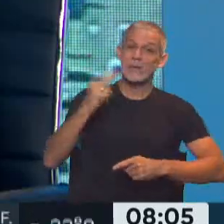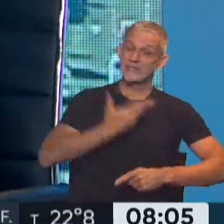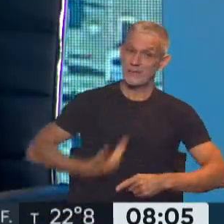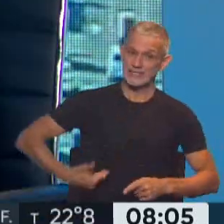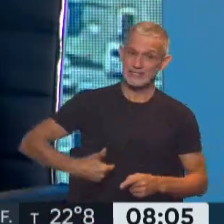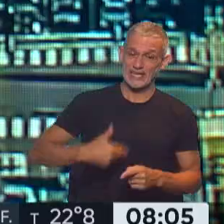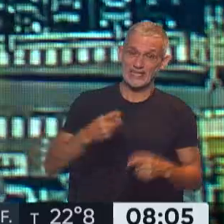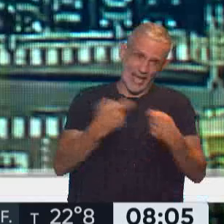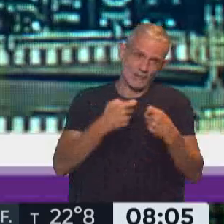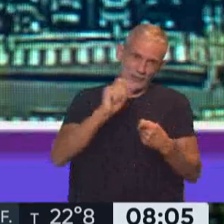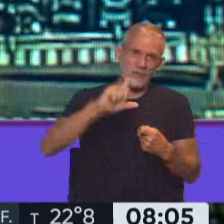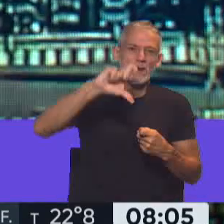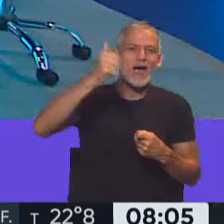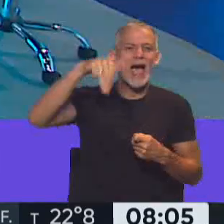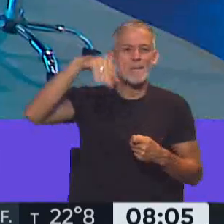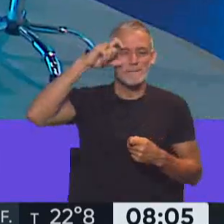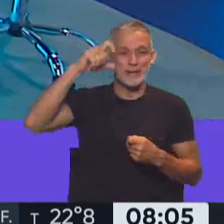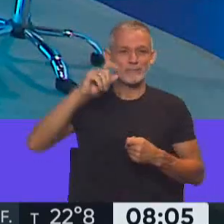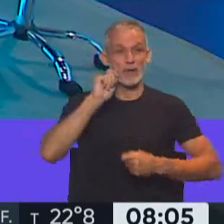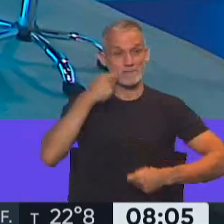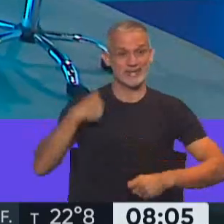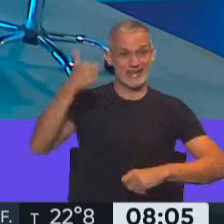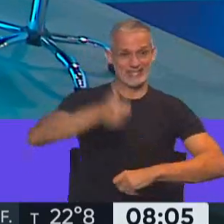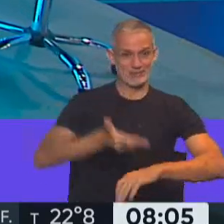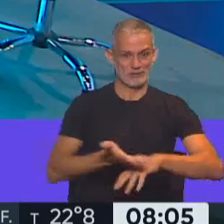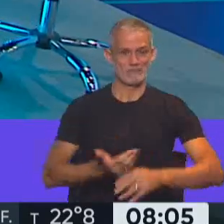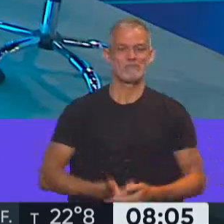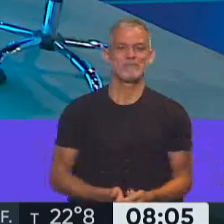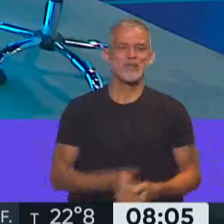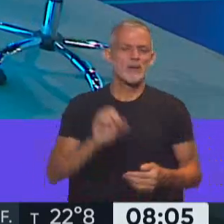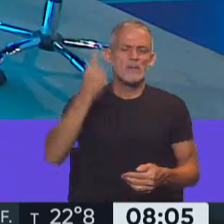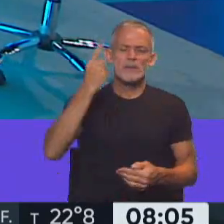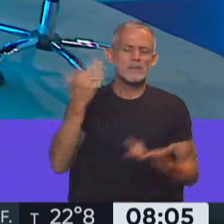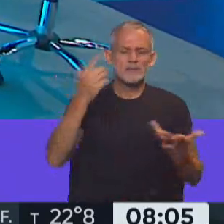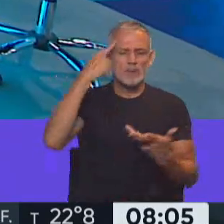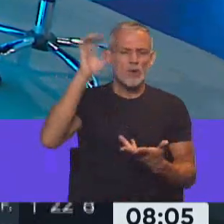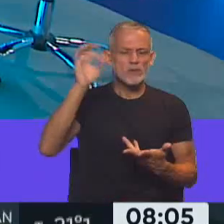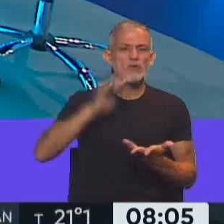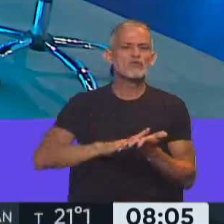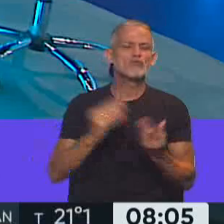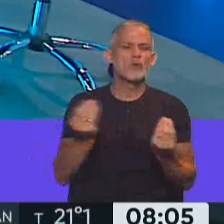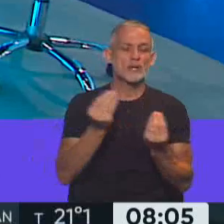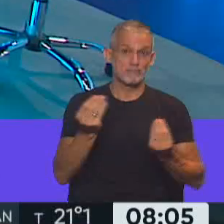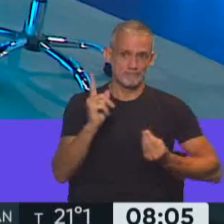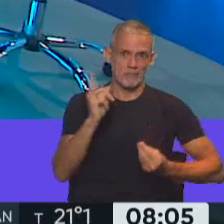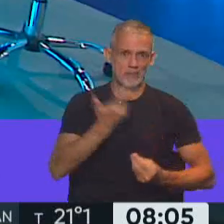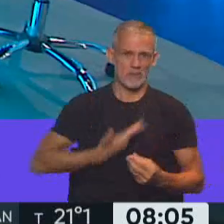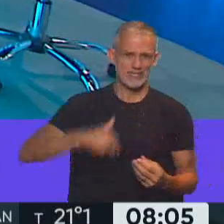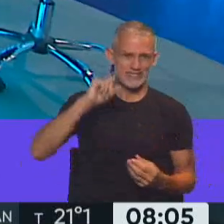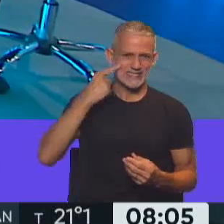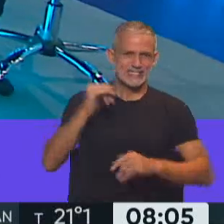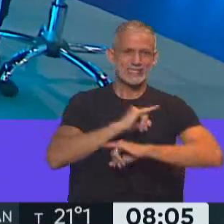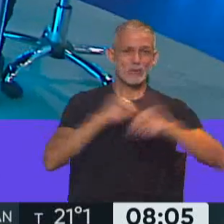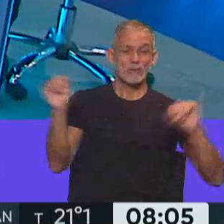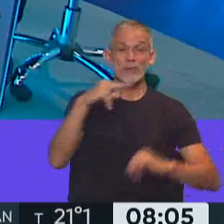de CAME. Fabián, bienvenido, ¿cómo estamos? ¿Qué tal? Un gusto estar acá. Igualmente, Abuel. A ver, tu primera visión de lo que justamente el presidente transmitió el